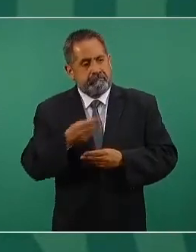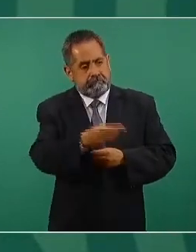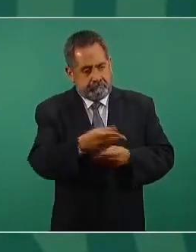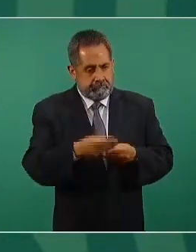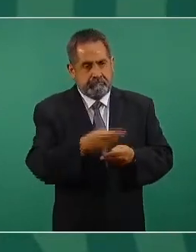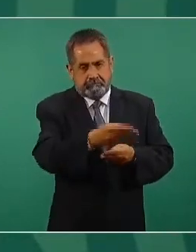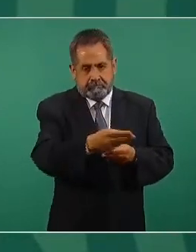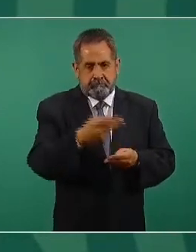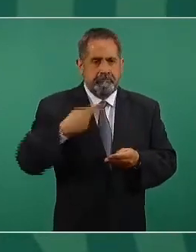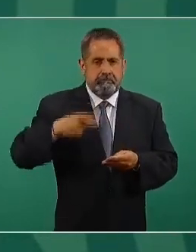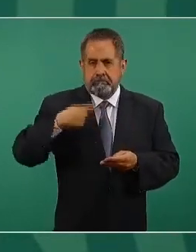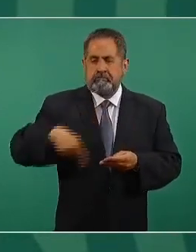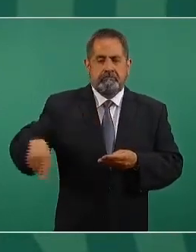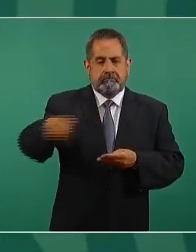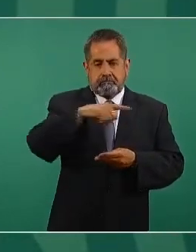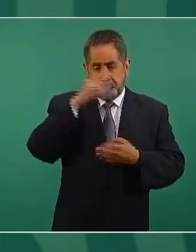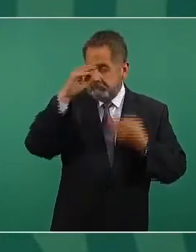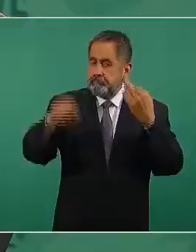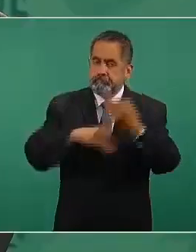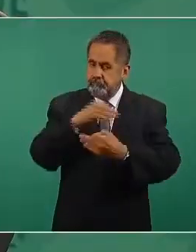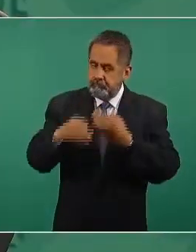daño al pueblo en general.